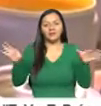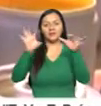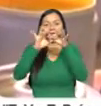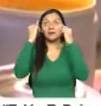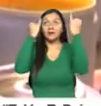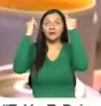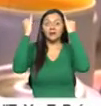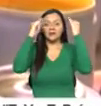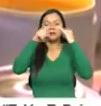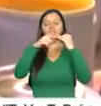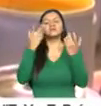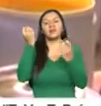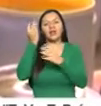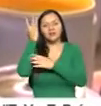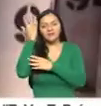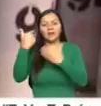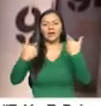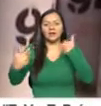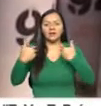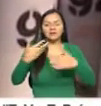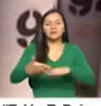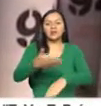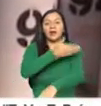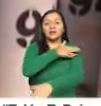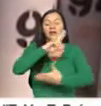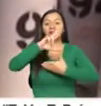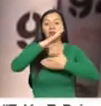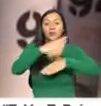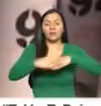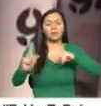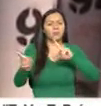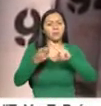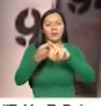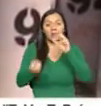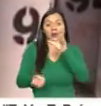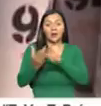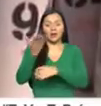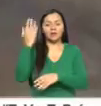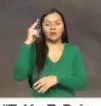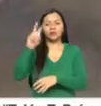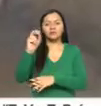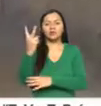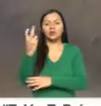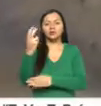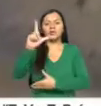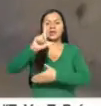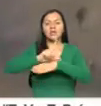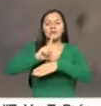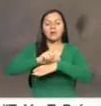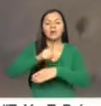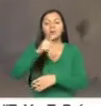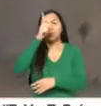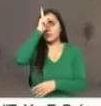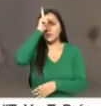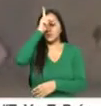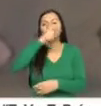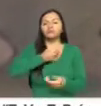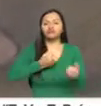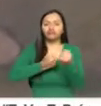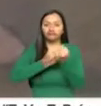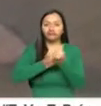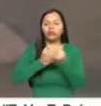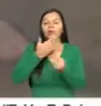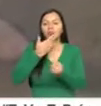como el Festival Latinoamericano, nacido en 2012 en Lima, buscan provocar una nueva mirada sobre los espacios urbanos, apoyándose en temas que